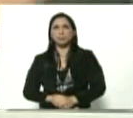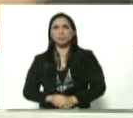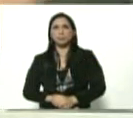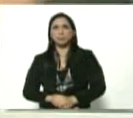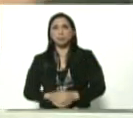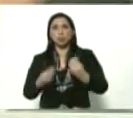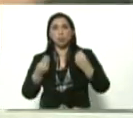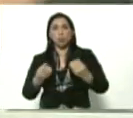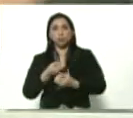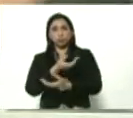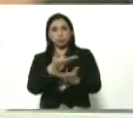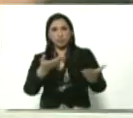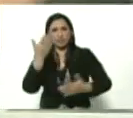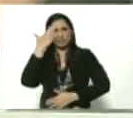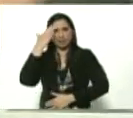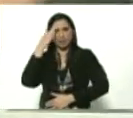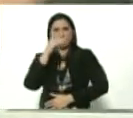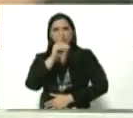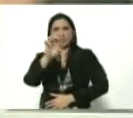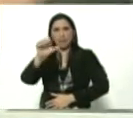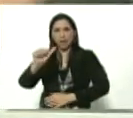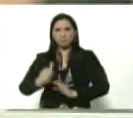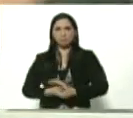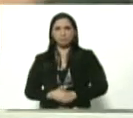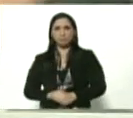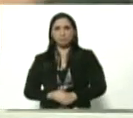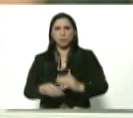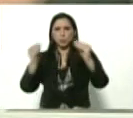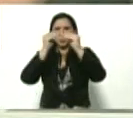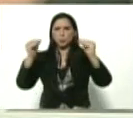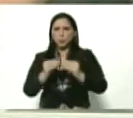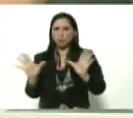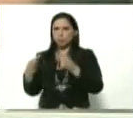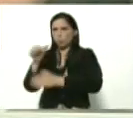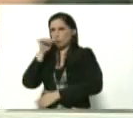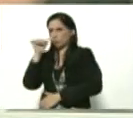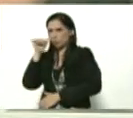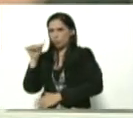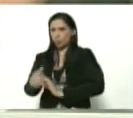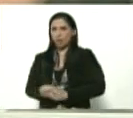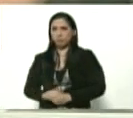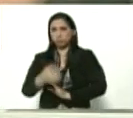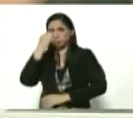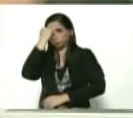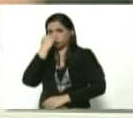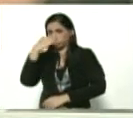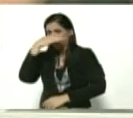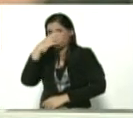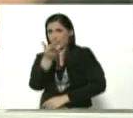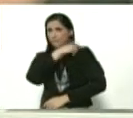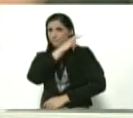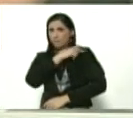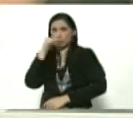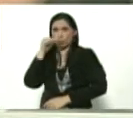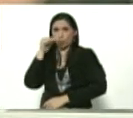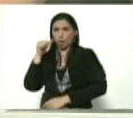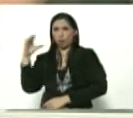Como ustedes saben, la DEA, a través de carteles de la droga y capos de la droga en Colombia y en